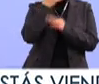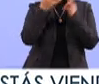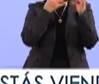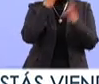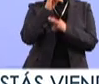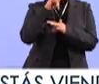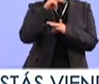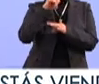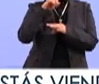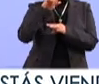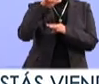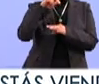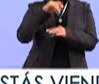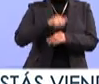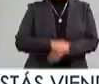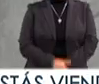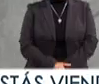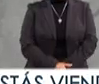Iberoamérica al Día.